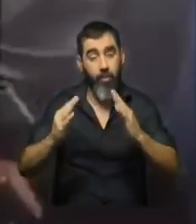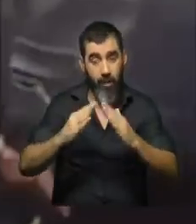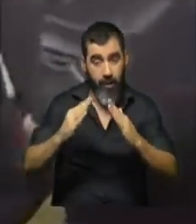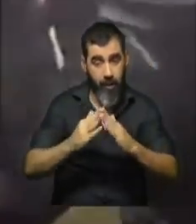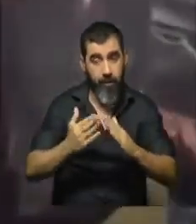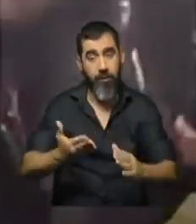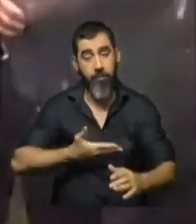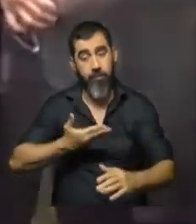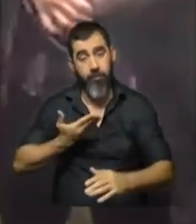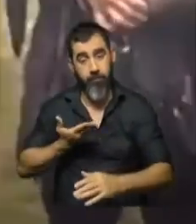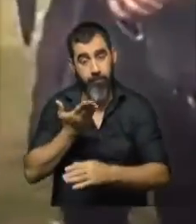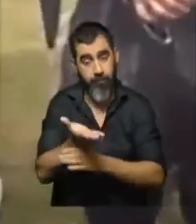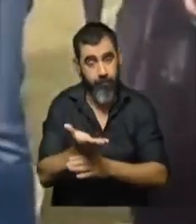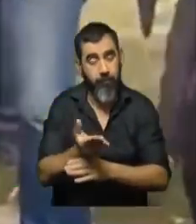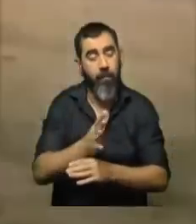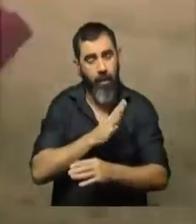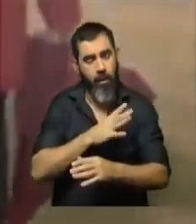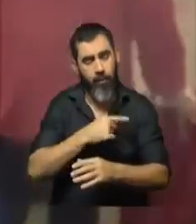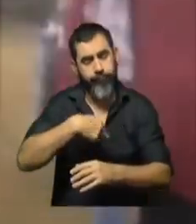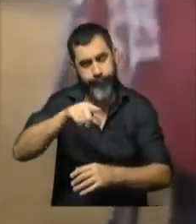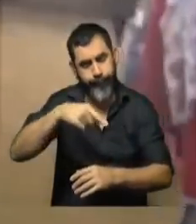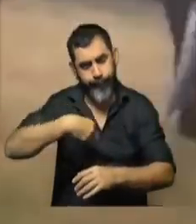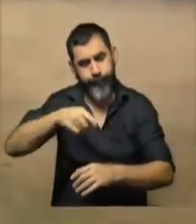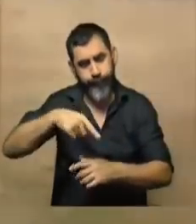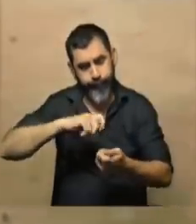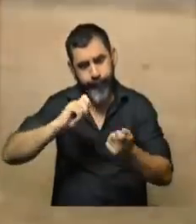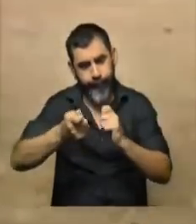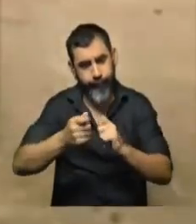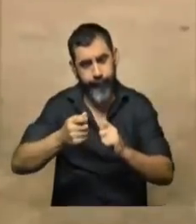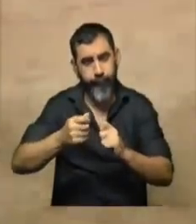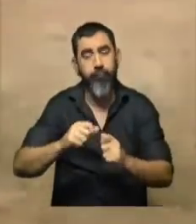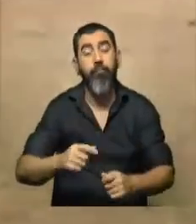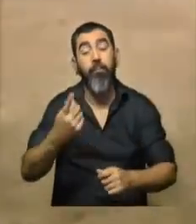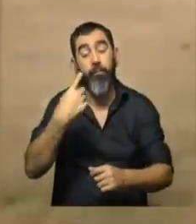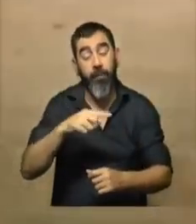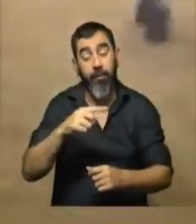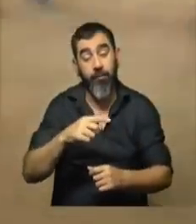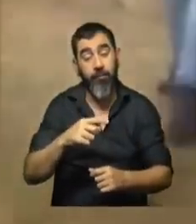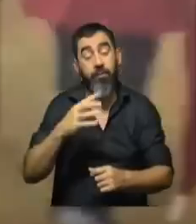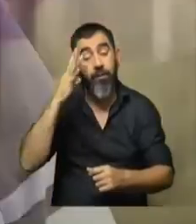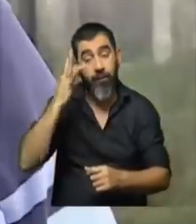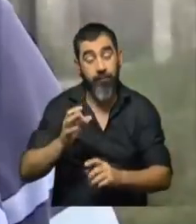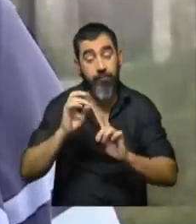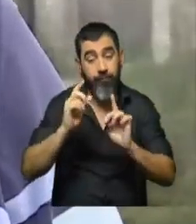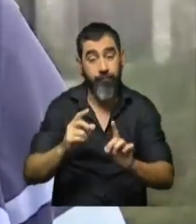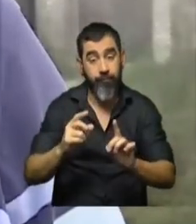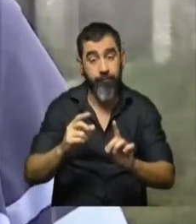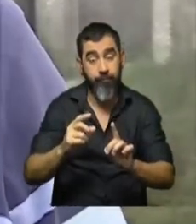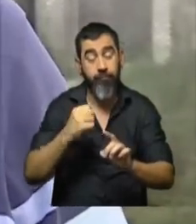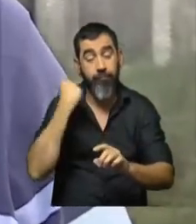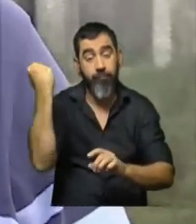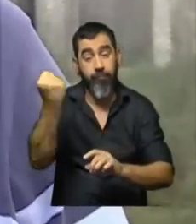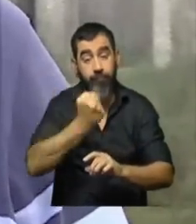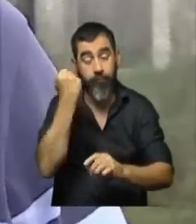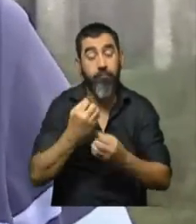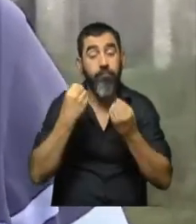apelaron, esto tuvo varias idas y vueltas, marchas y contramarchas, pero bueno, nos parece que también esto es importante